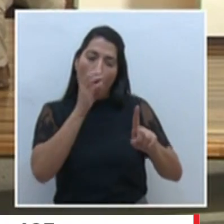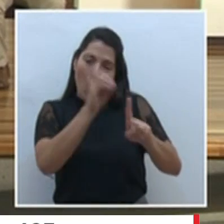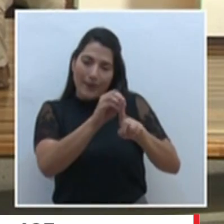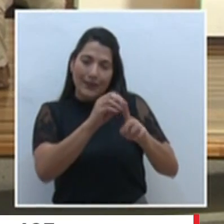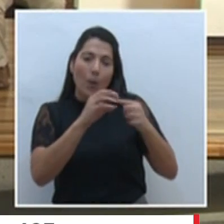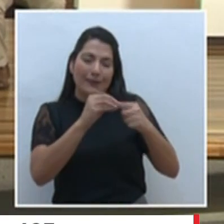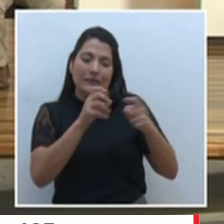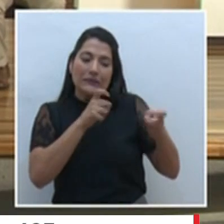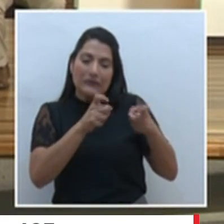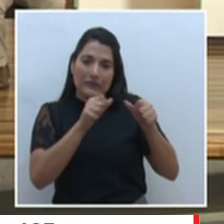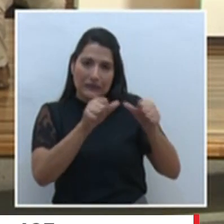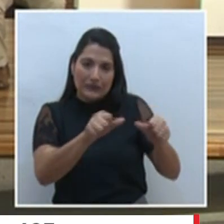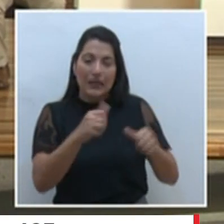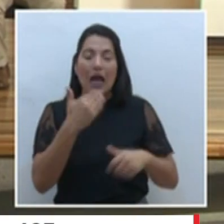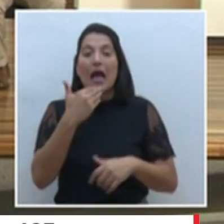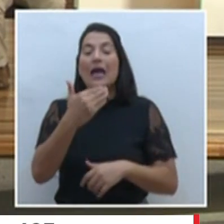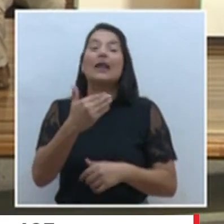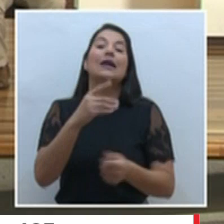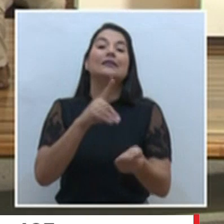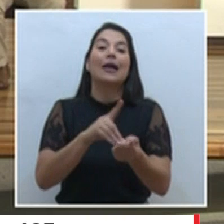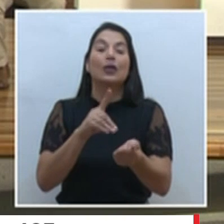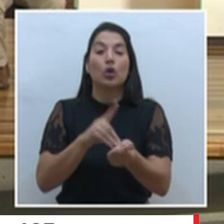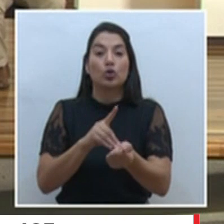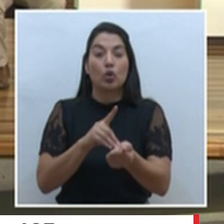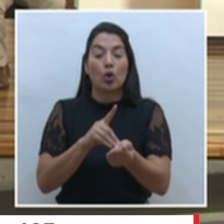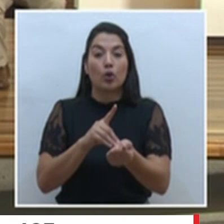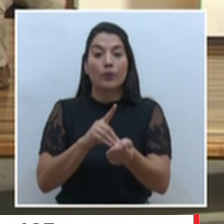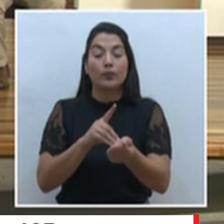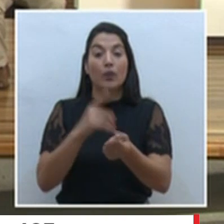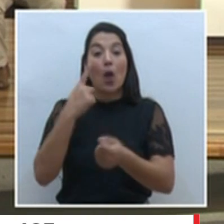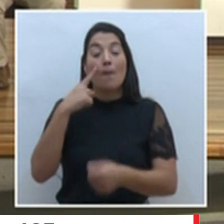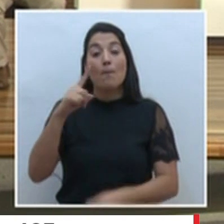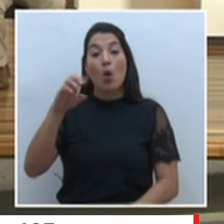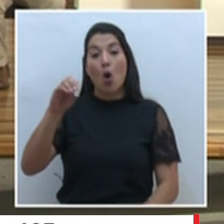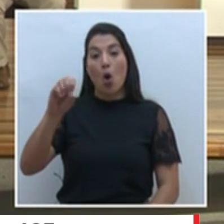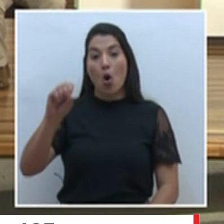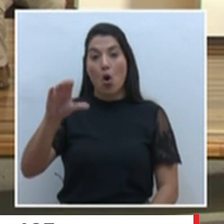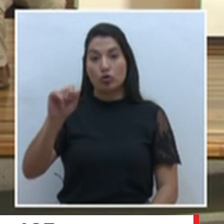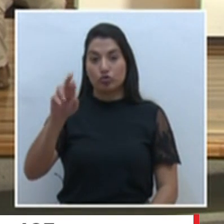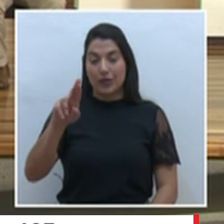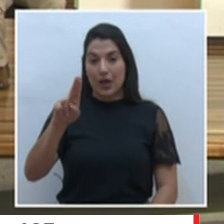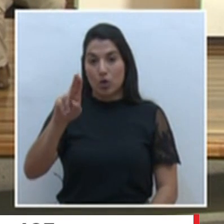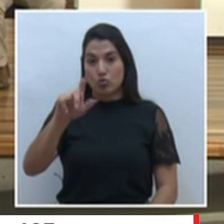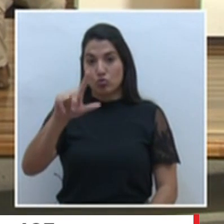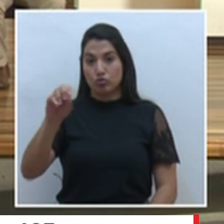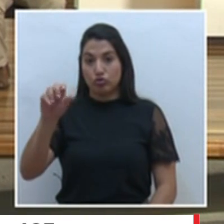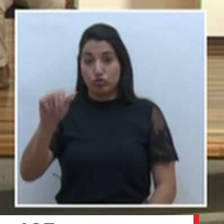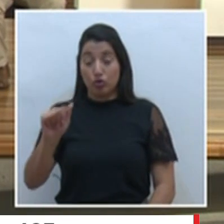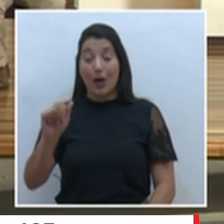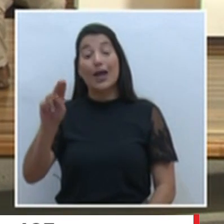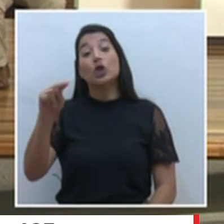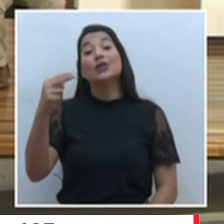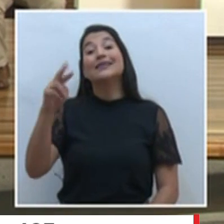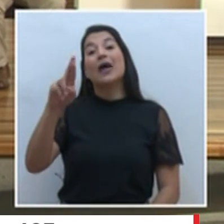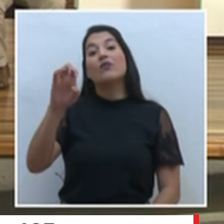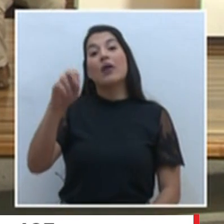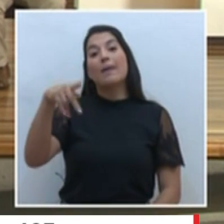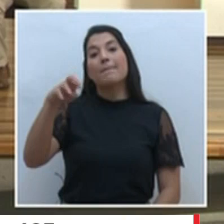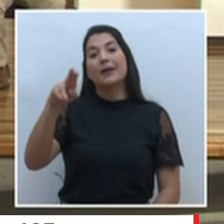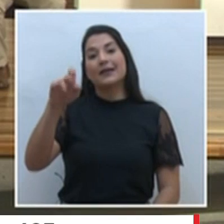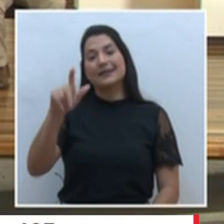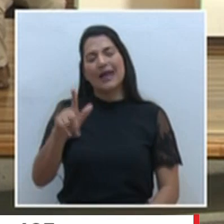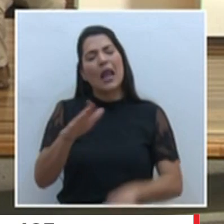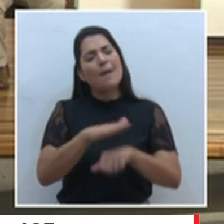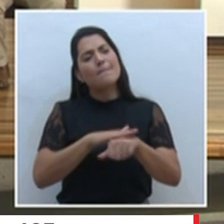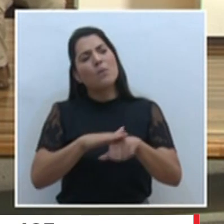doctor. Permítame, la siguiente consulta es por parte de Óscar Ulloa de Noticias Repretel. Óscar, por favor, nos